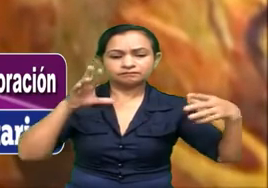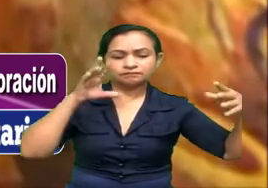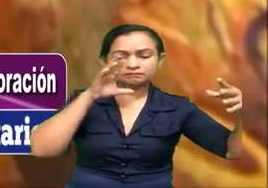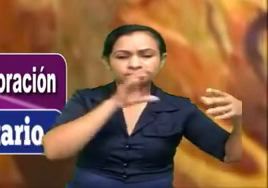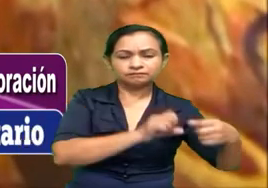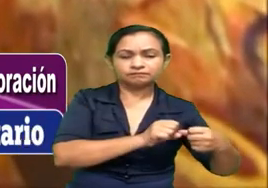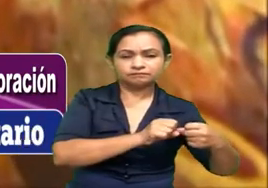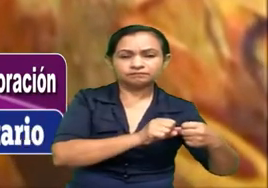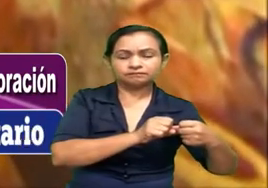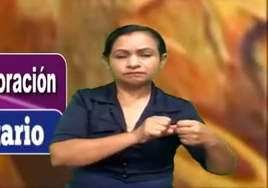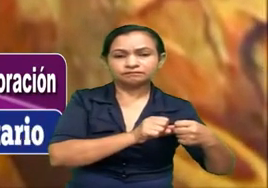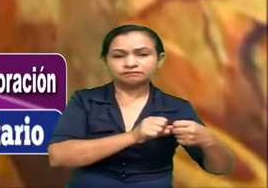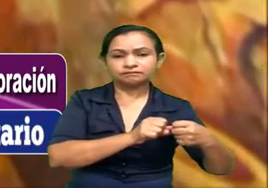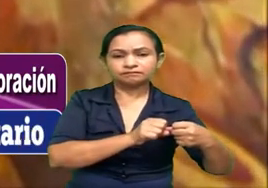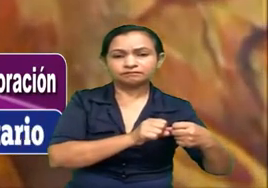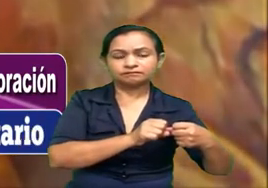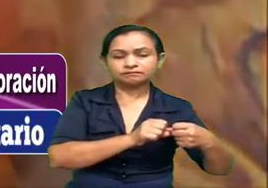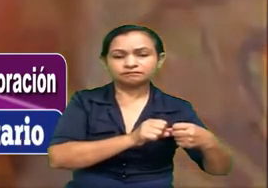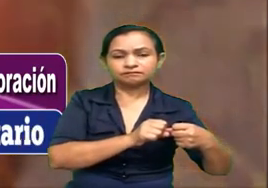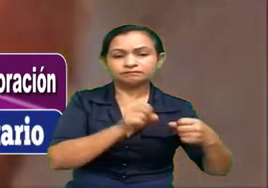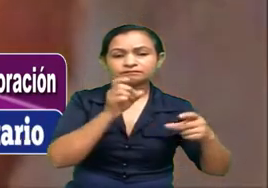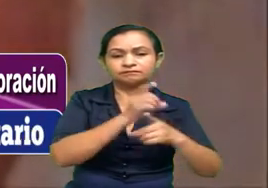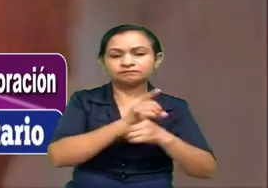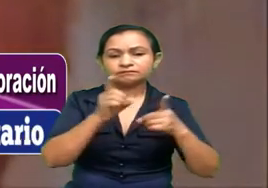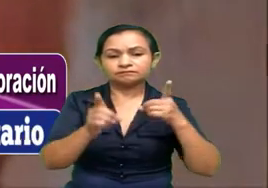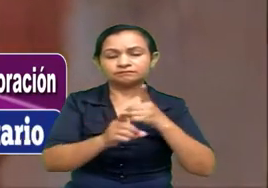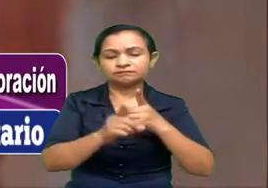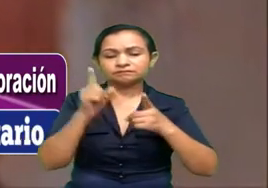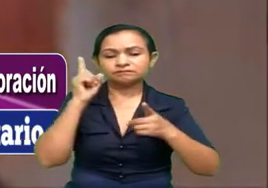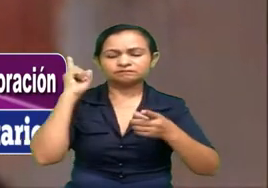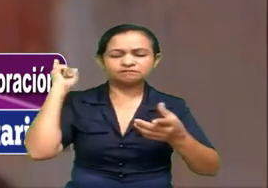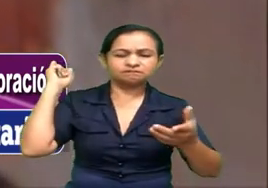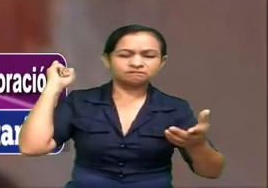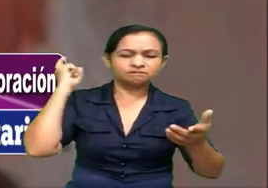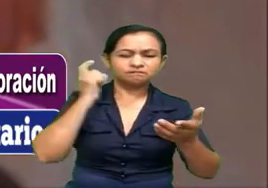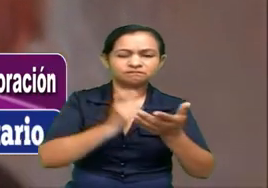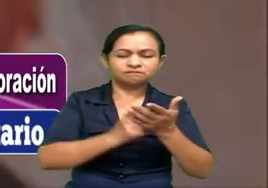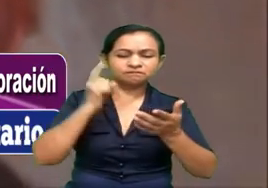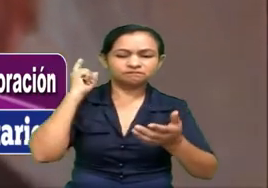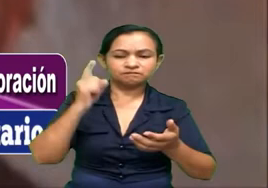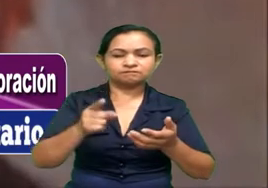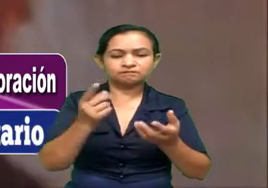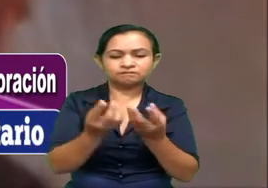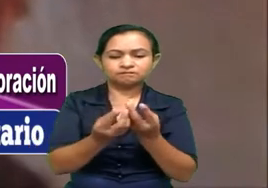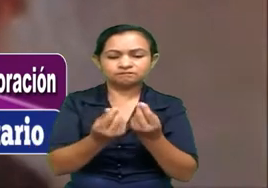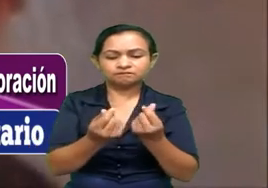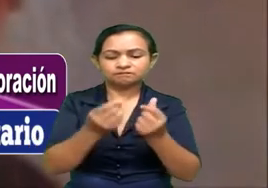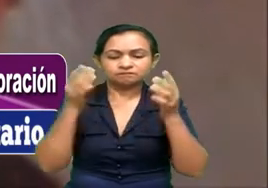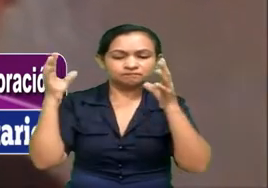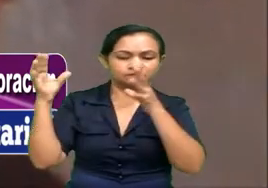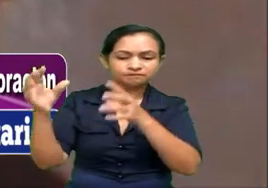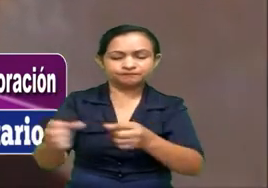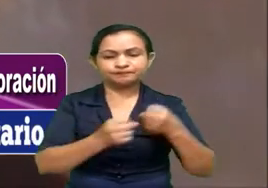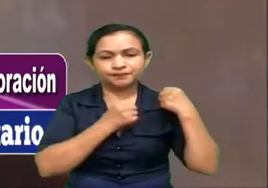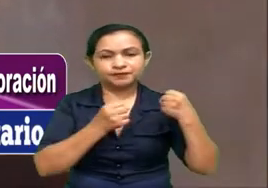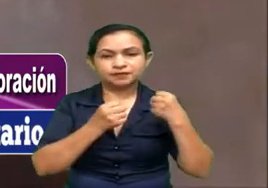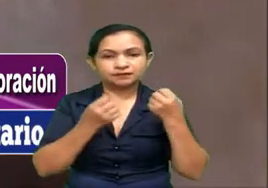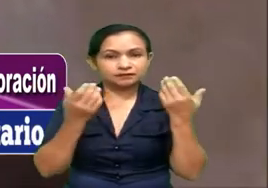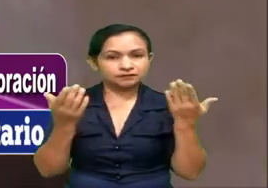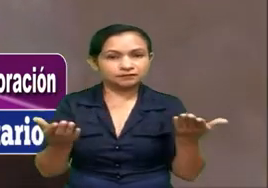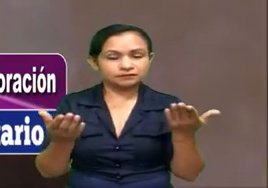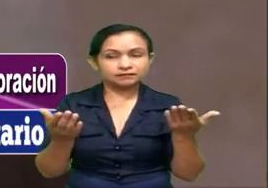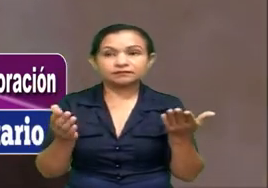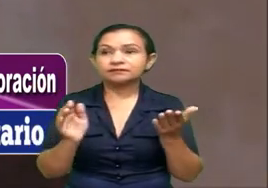y Guanacaste, deberá ser sancionado y sus tierras confiscadas, etcétera, etcétera. Es